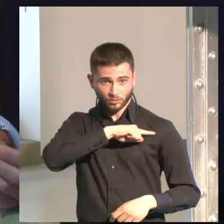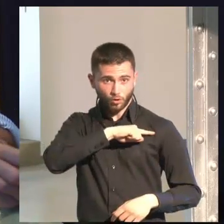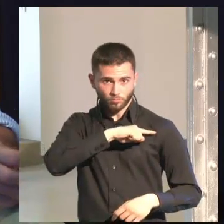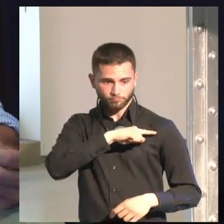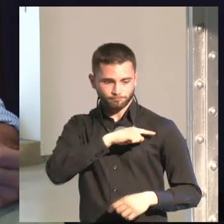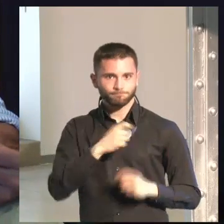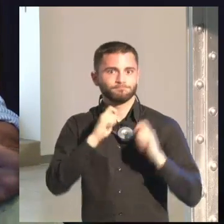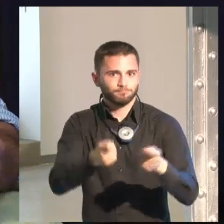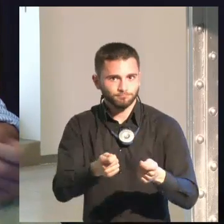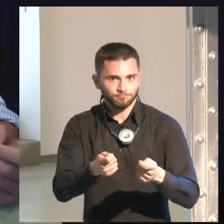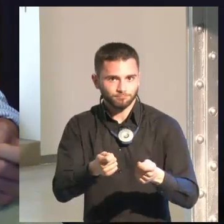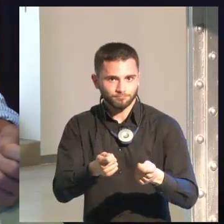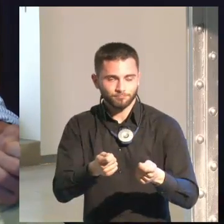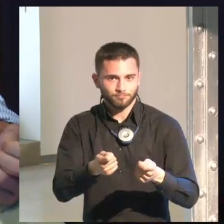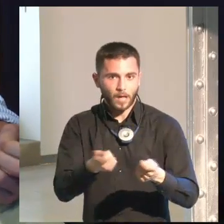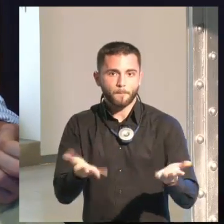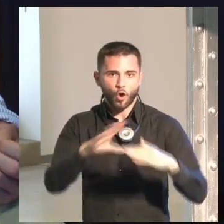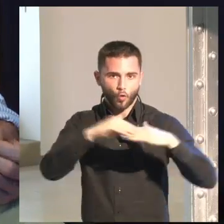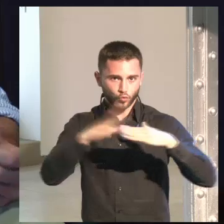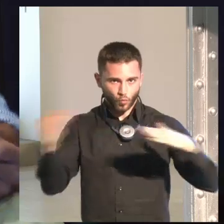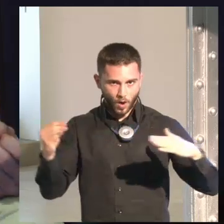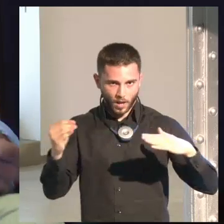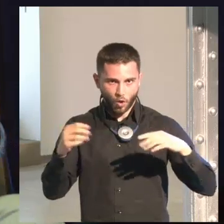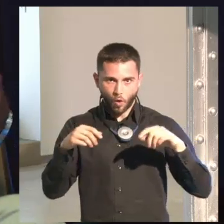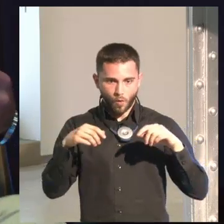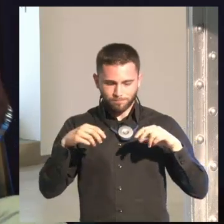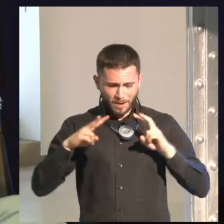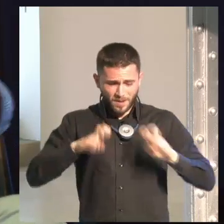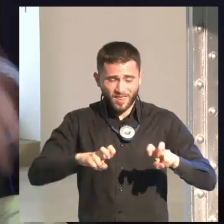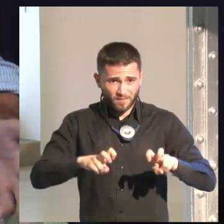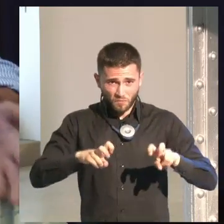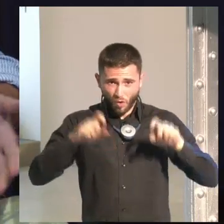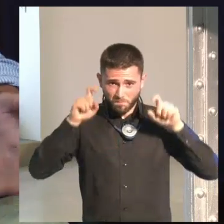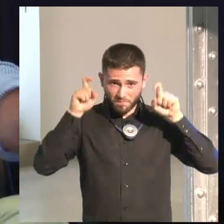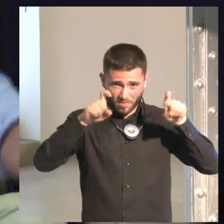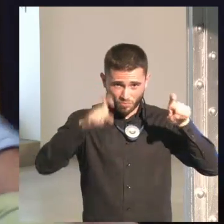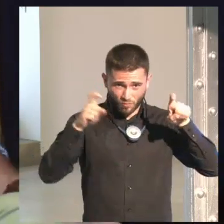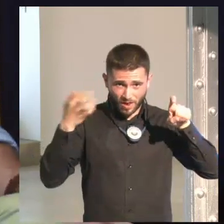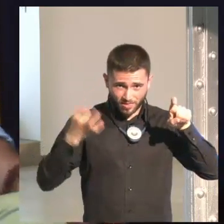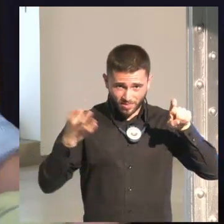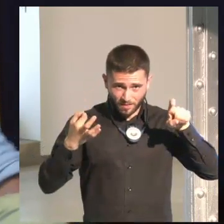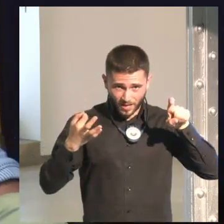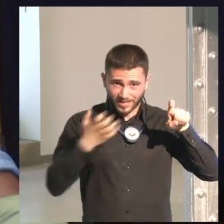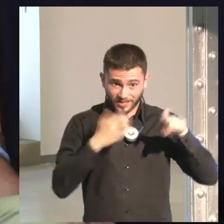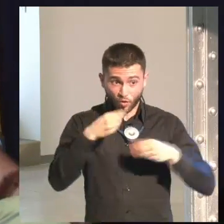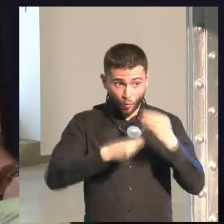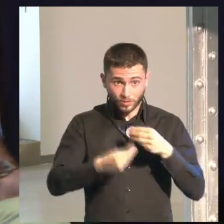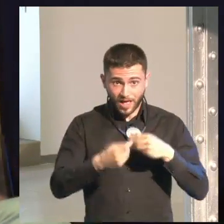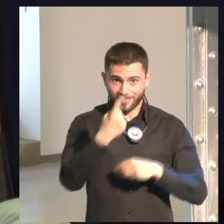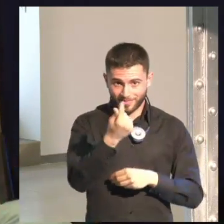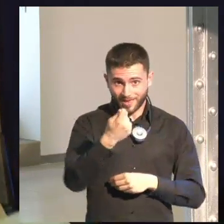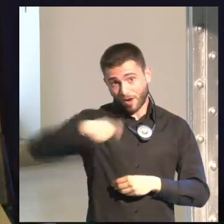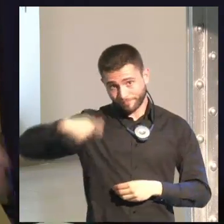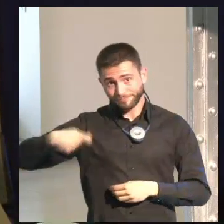usuario hay que educarlo desde el principio de que lo que se usa vale dinero, cuesta.